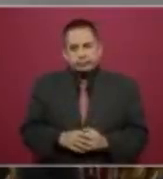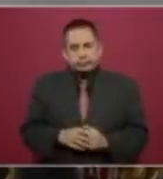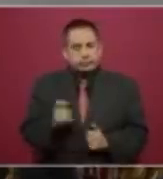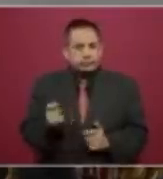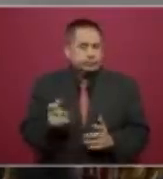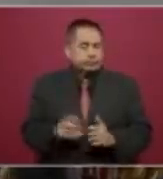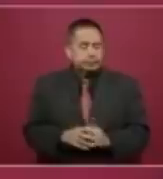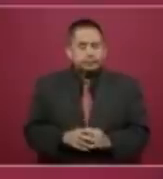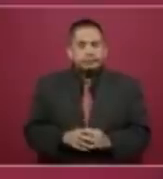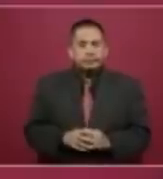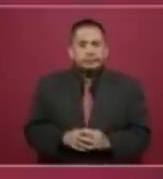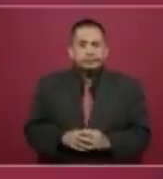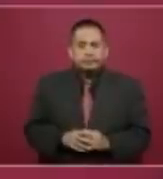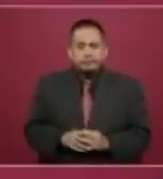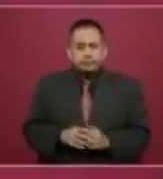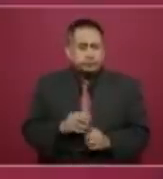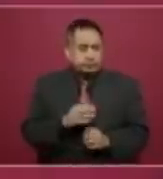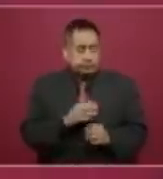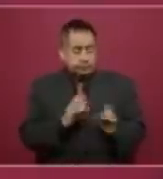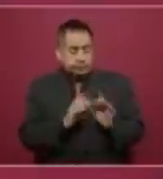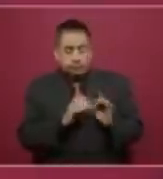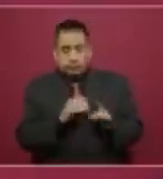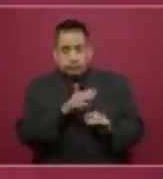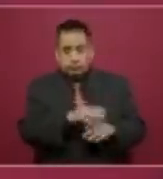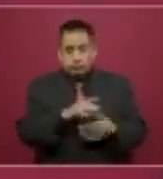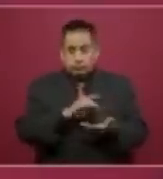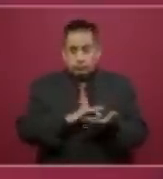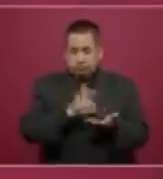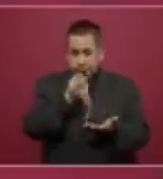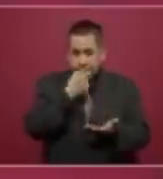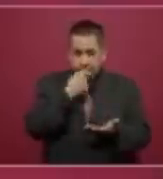Esta situación la está